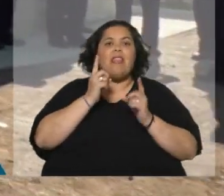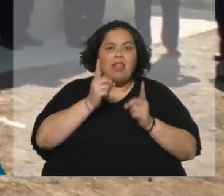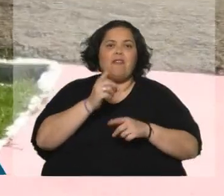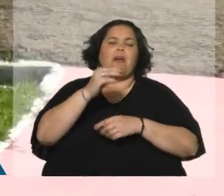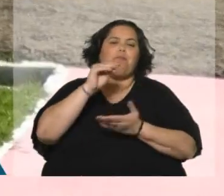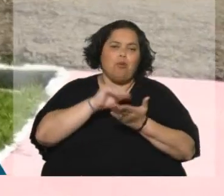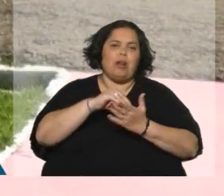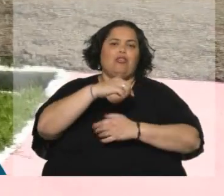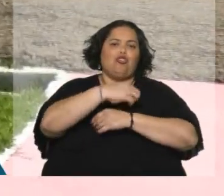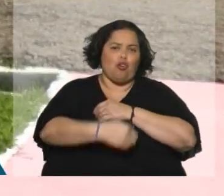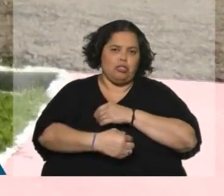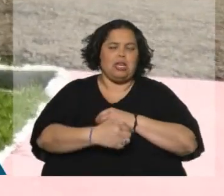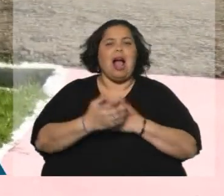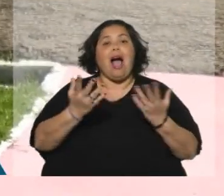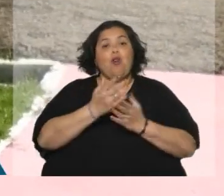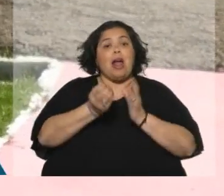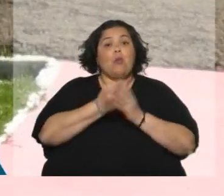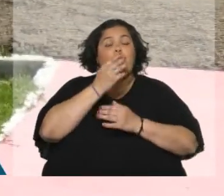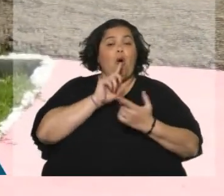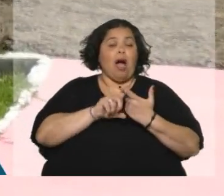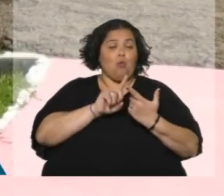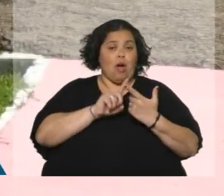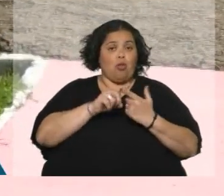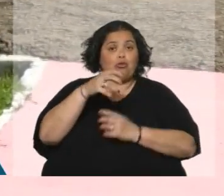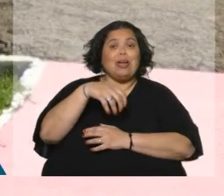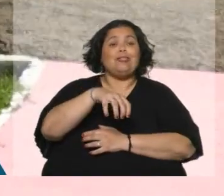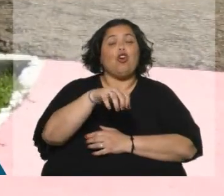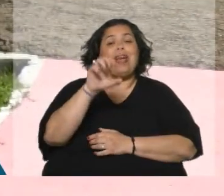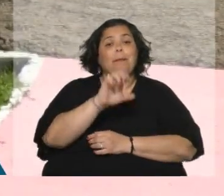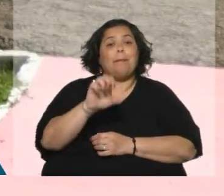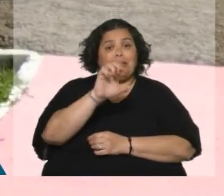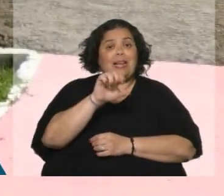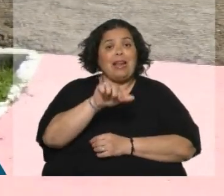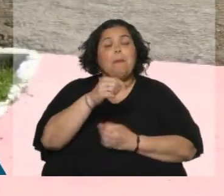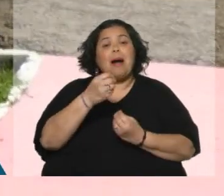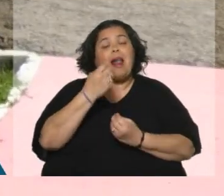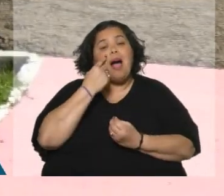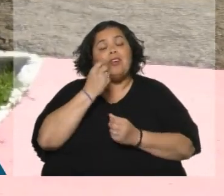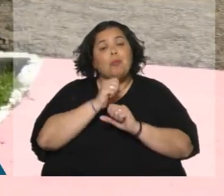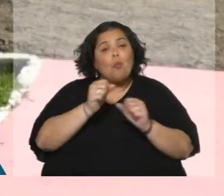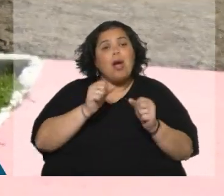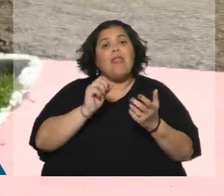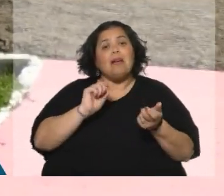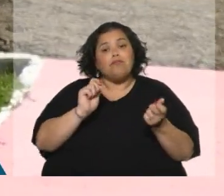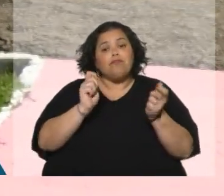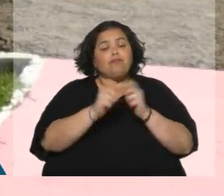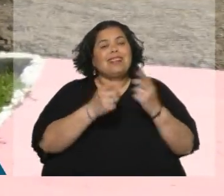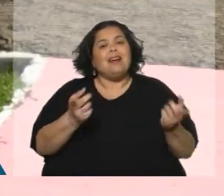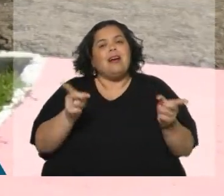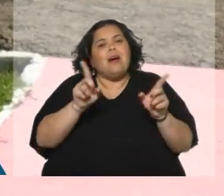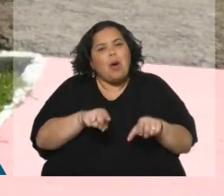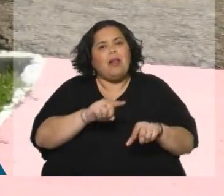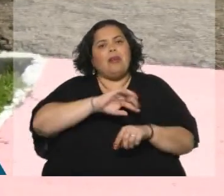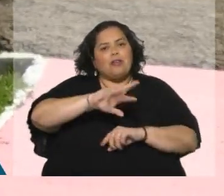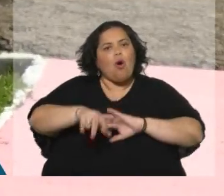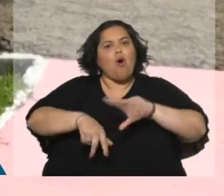tobillera un novedoso acuerdo logrado con el sector empresarial Busca revertir los índices de residencia